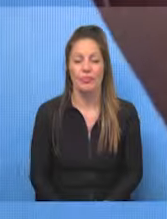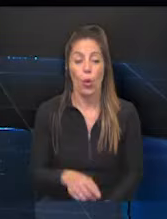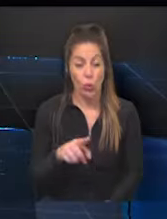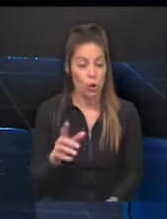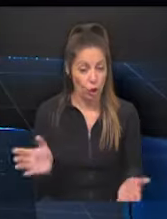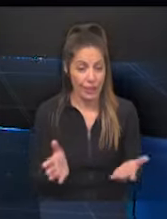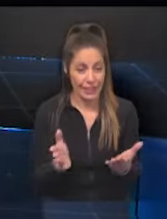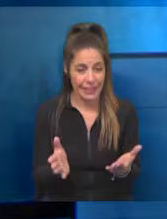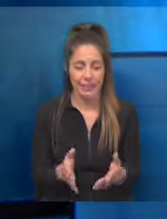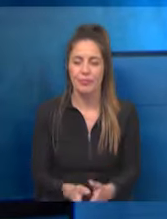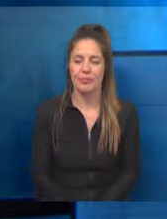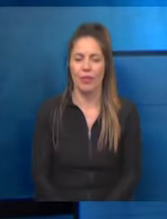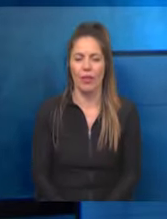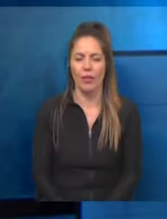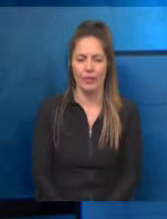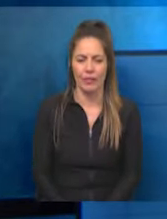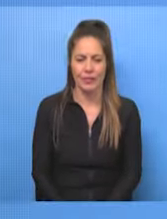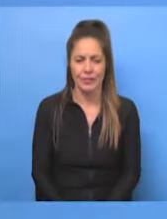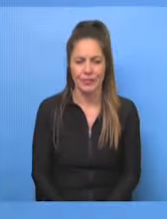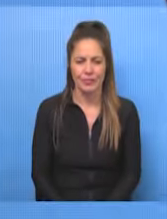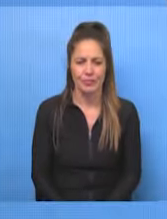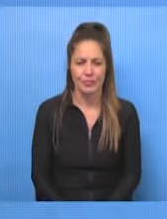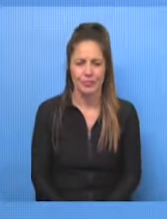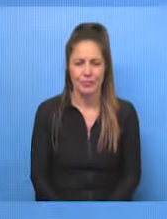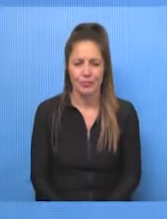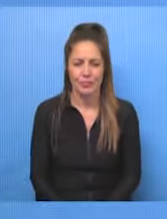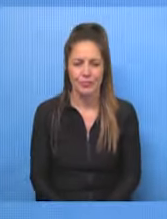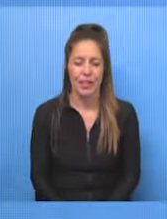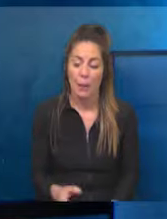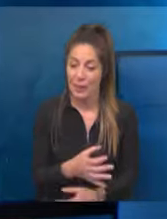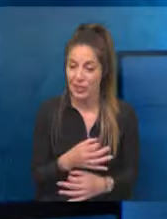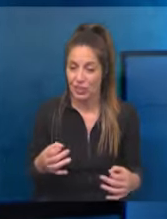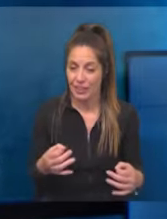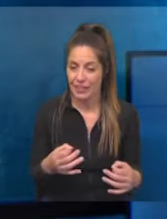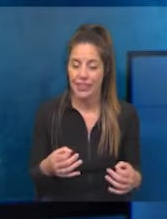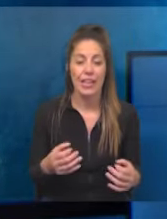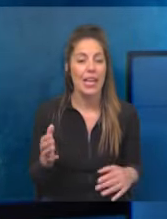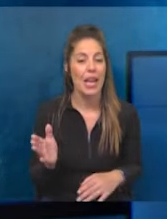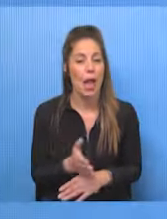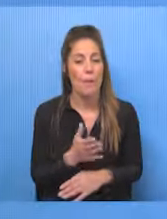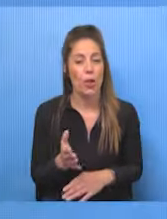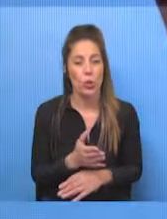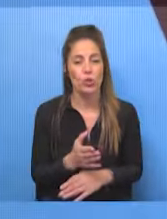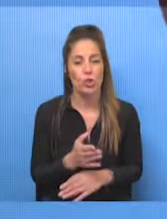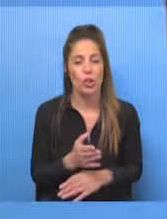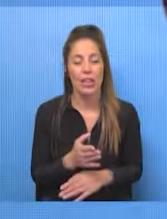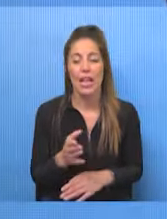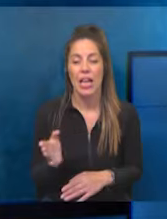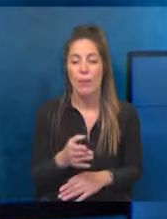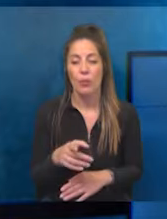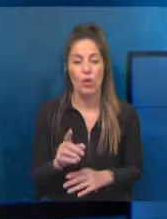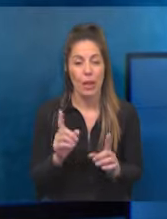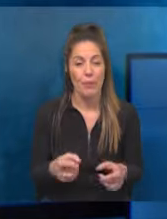genera un un catéter adyacente directo el corazón de la Democracia es impresionante esto la producción de también